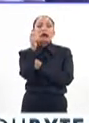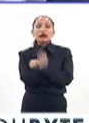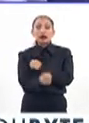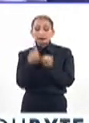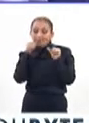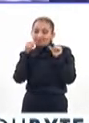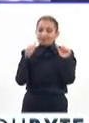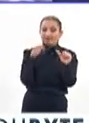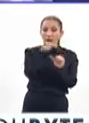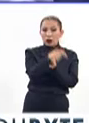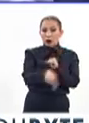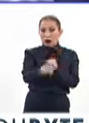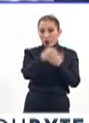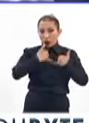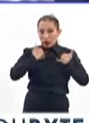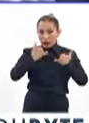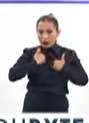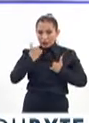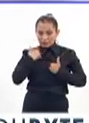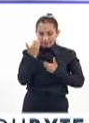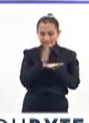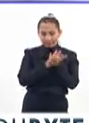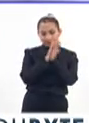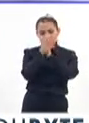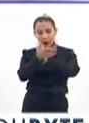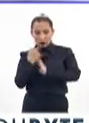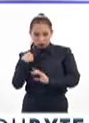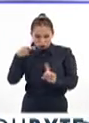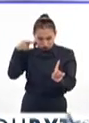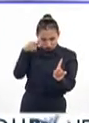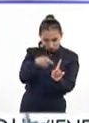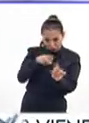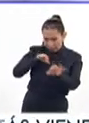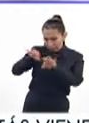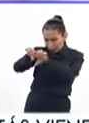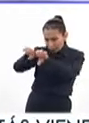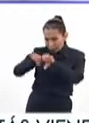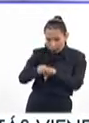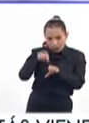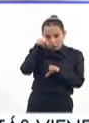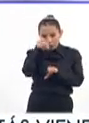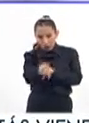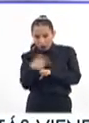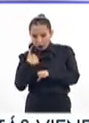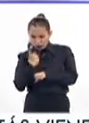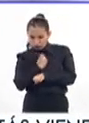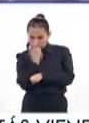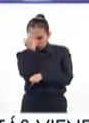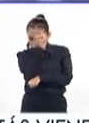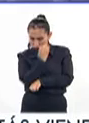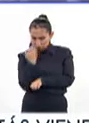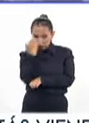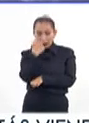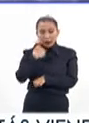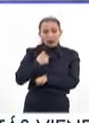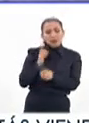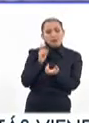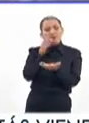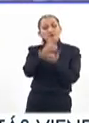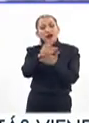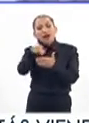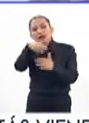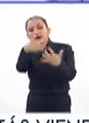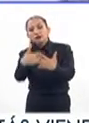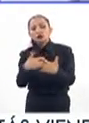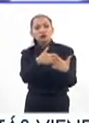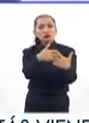está enfocada en que los jóvenes se desarrollen en la autodirección, trabajo en equipo, la autoevaluación y en el acercamiento con